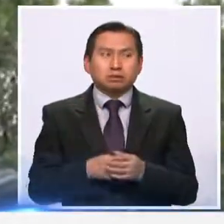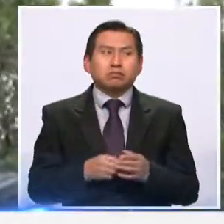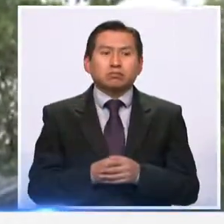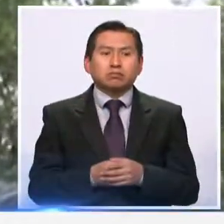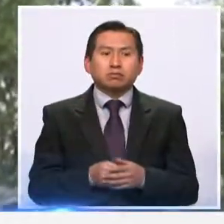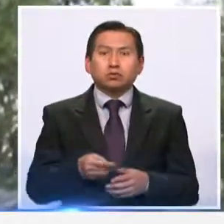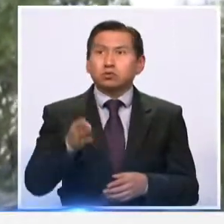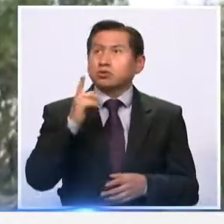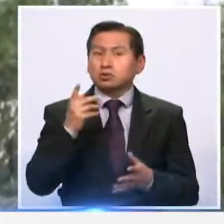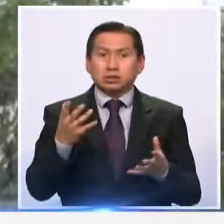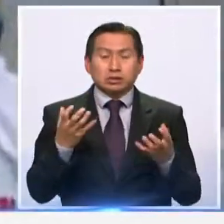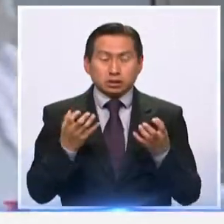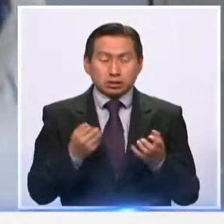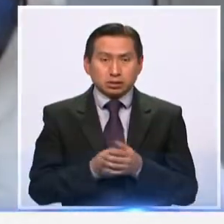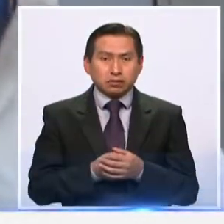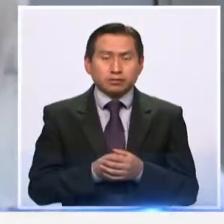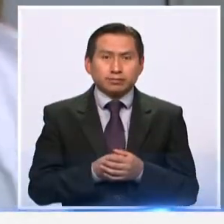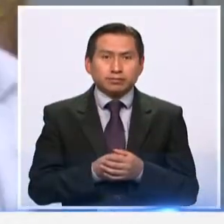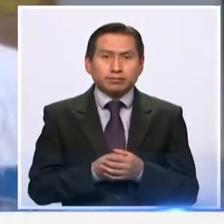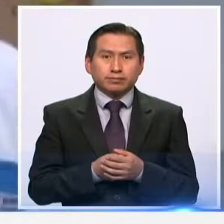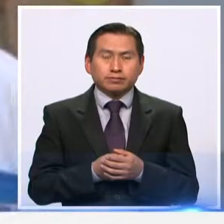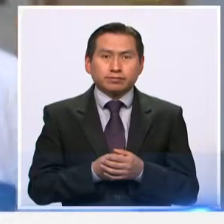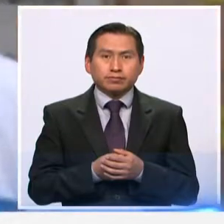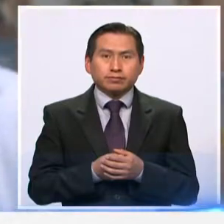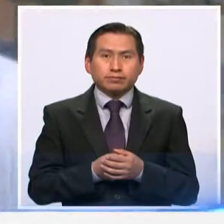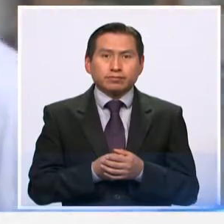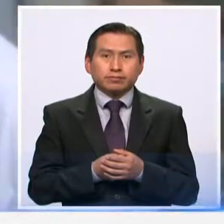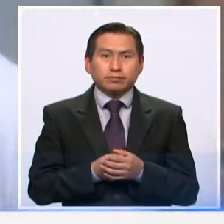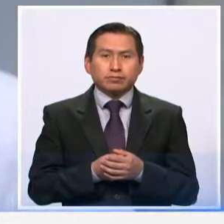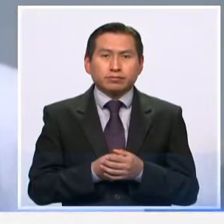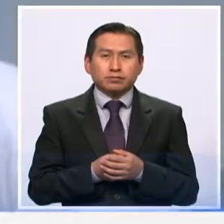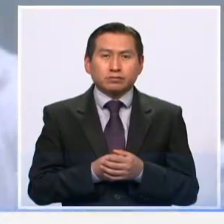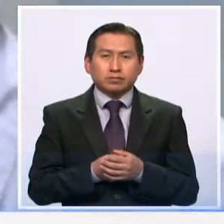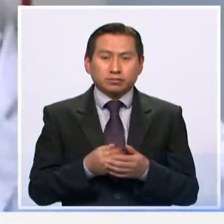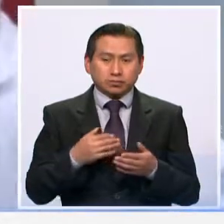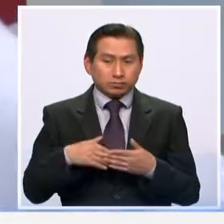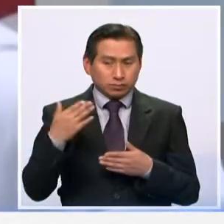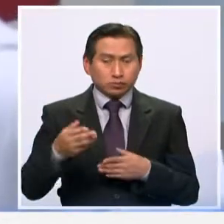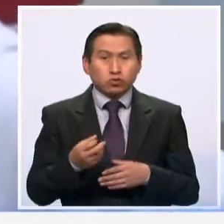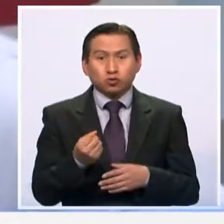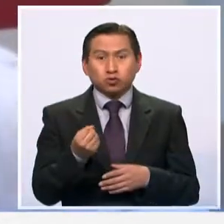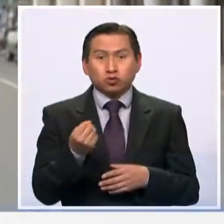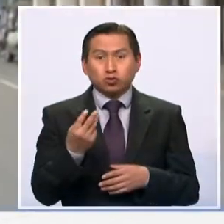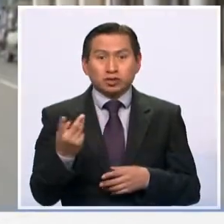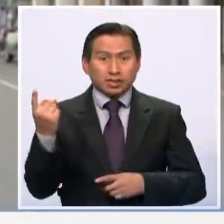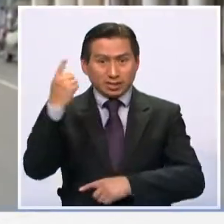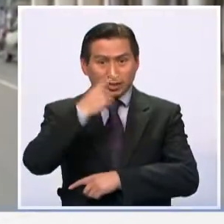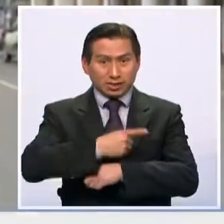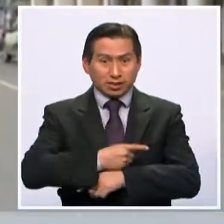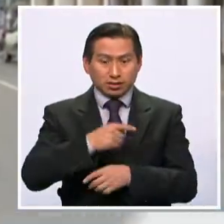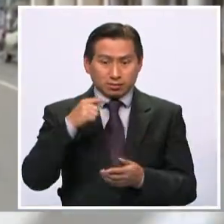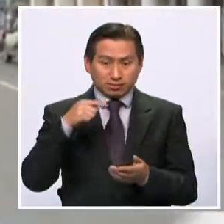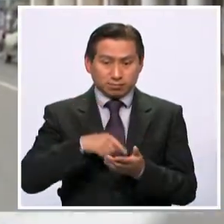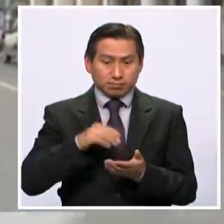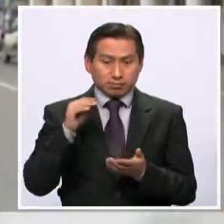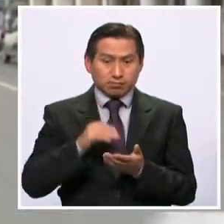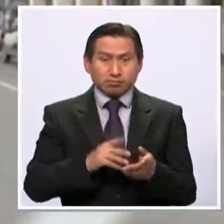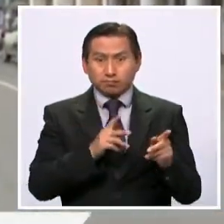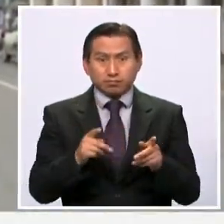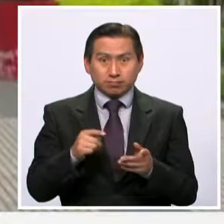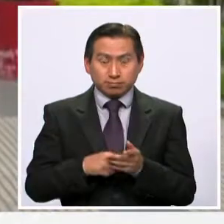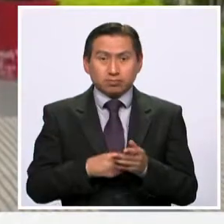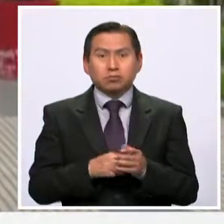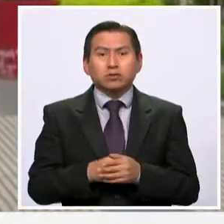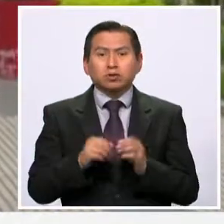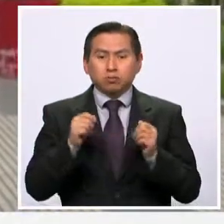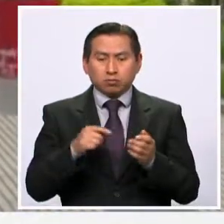Dios quiera de que de aquí a 12 días, como hemos planificado, esto